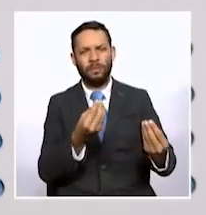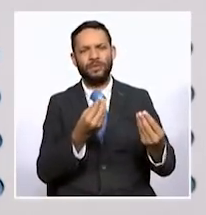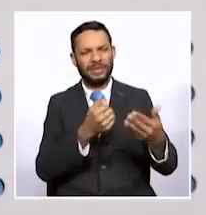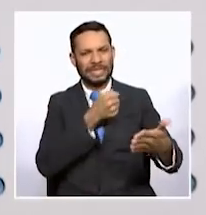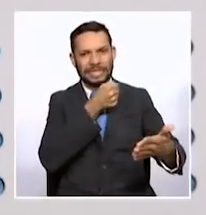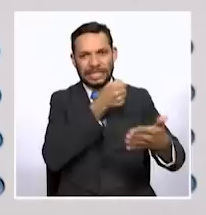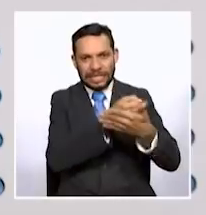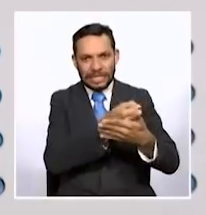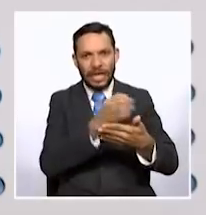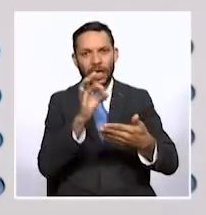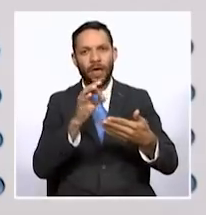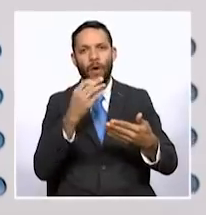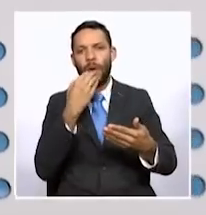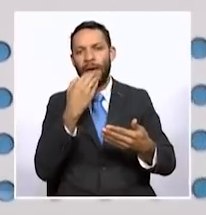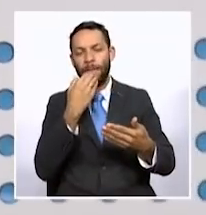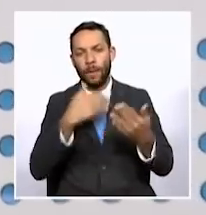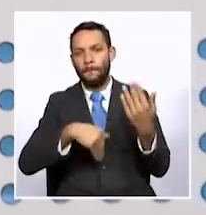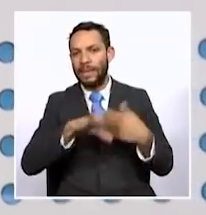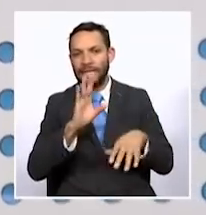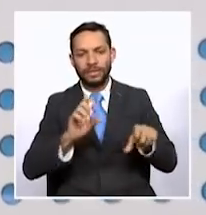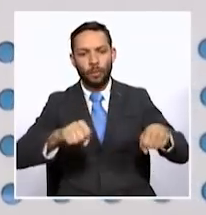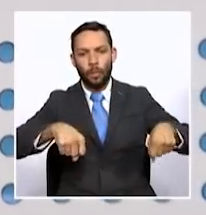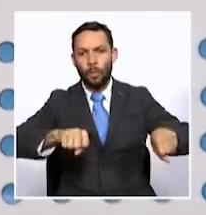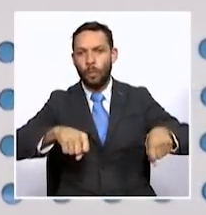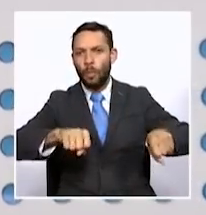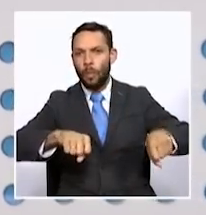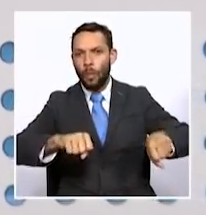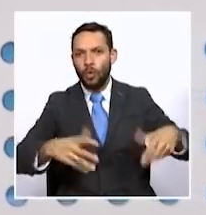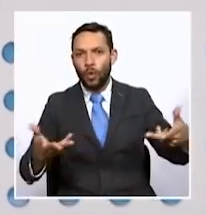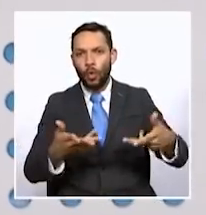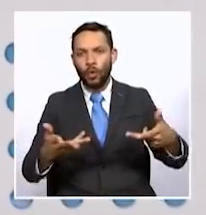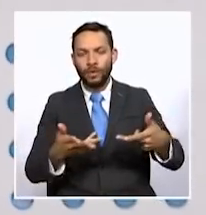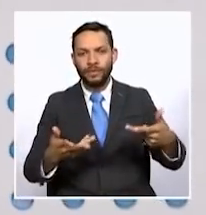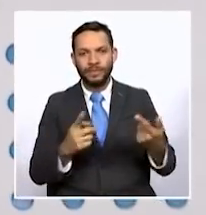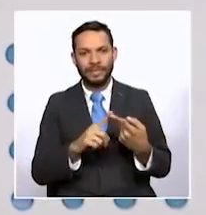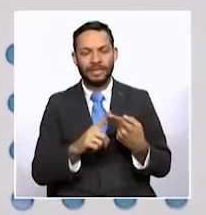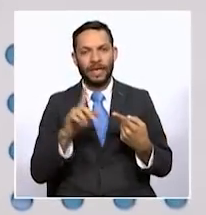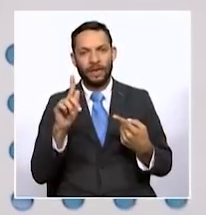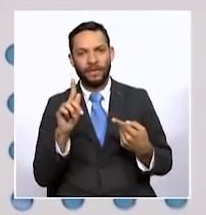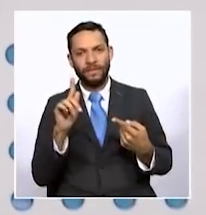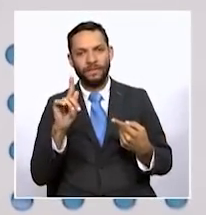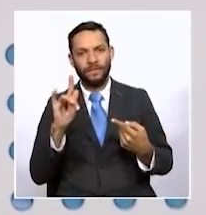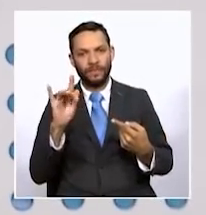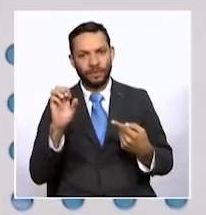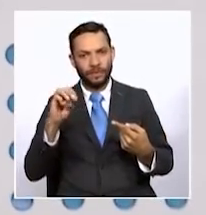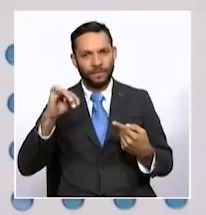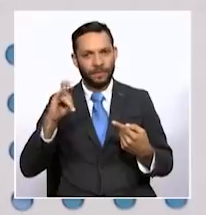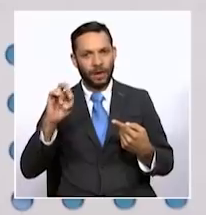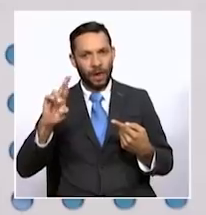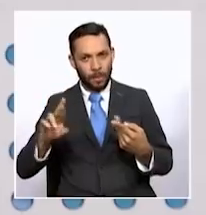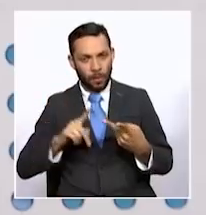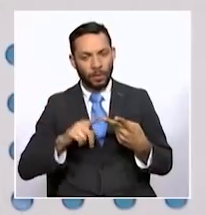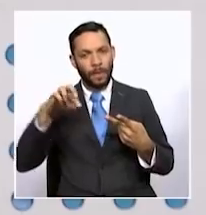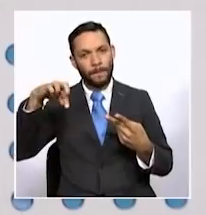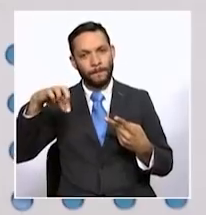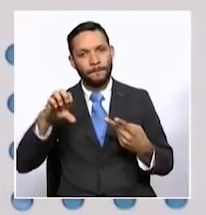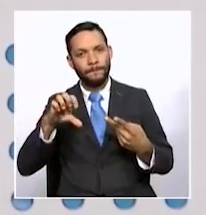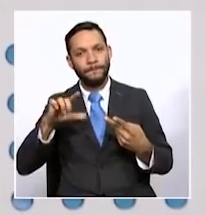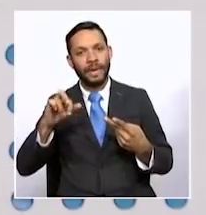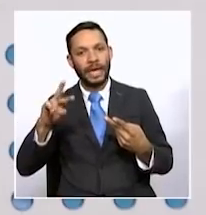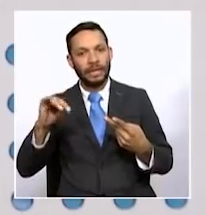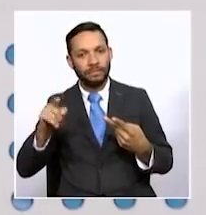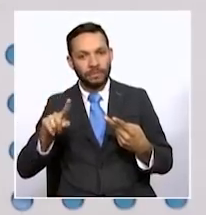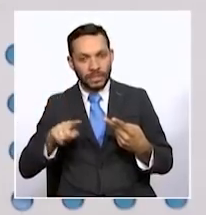accidentes de motos. Entonces tenemos gran cantidad de fracturas, tanto de tibia, de fémur, de húmero, fracturas de pelvis, que son accidentes de mucho más